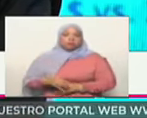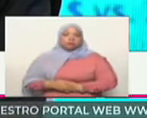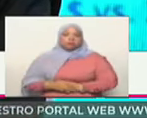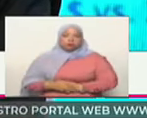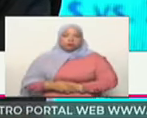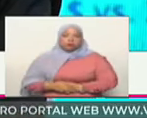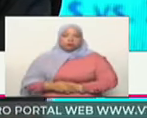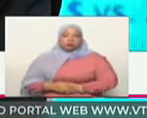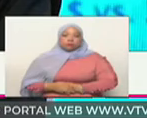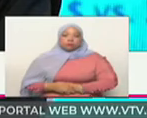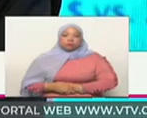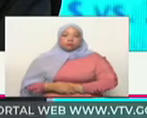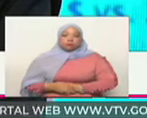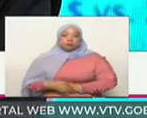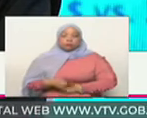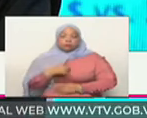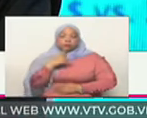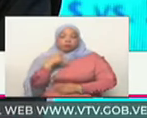verdaderamente